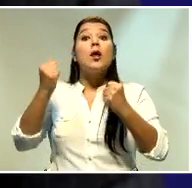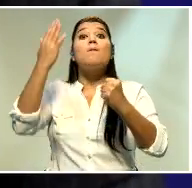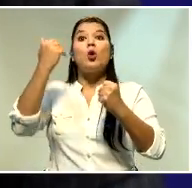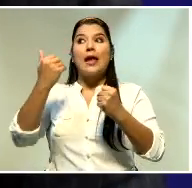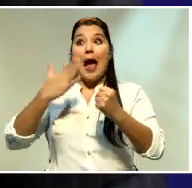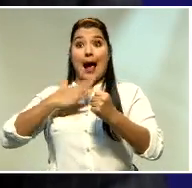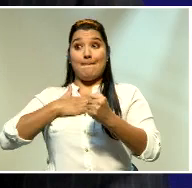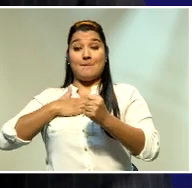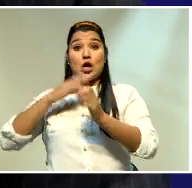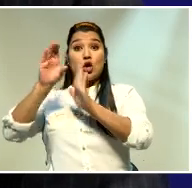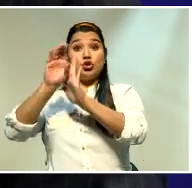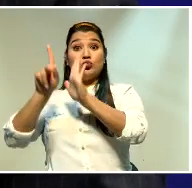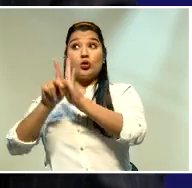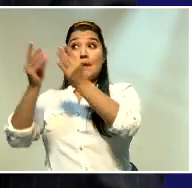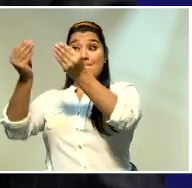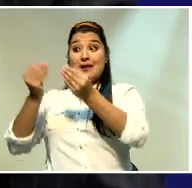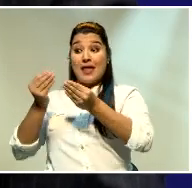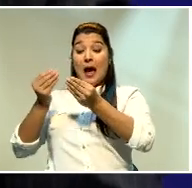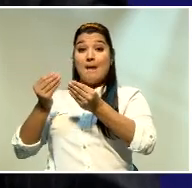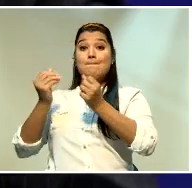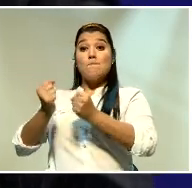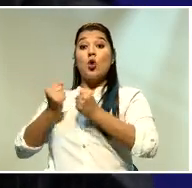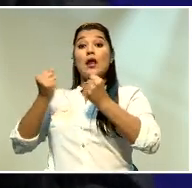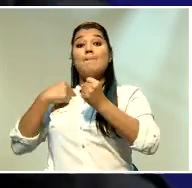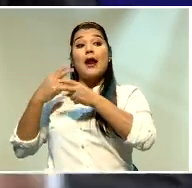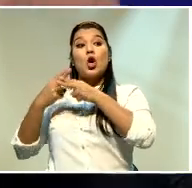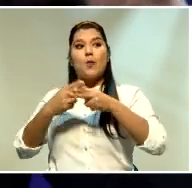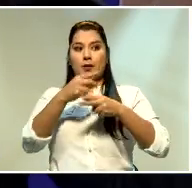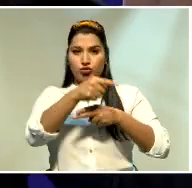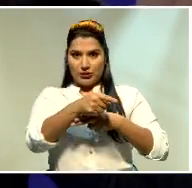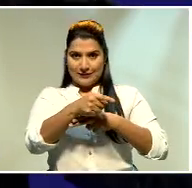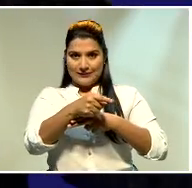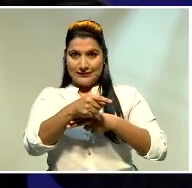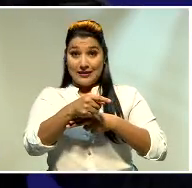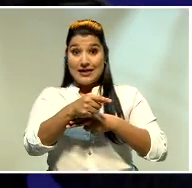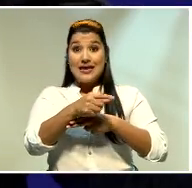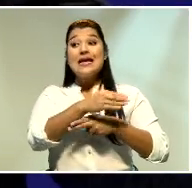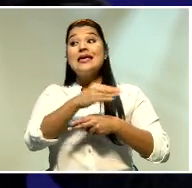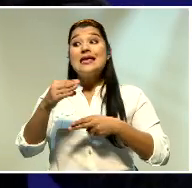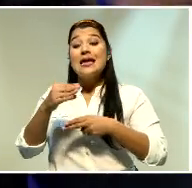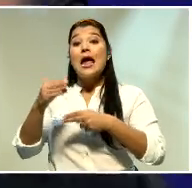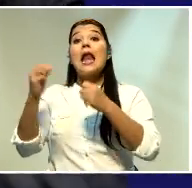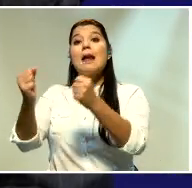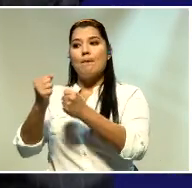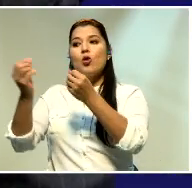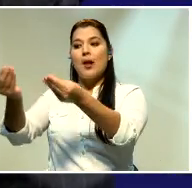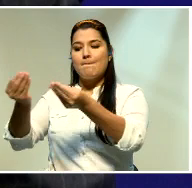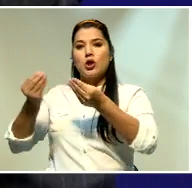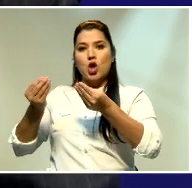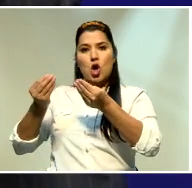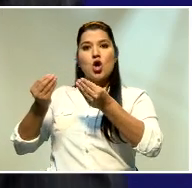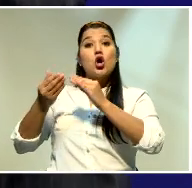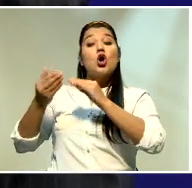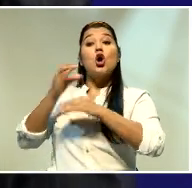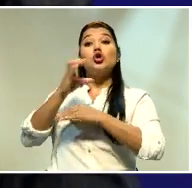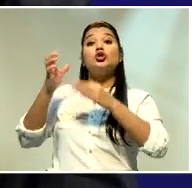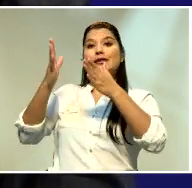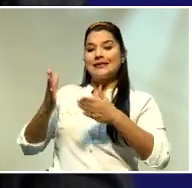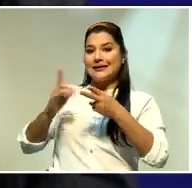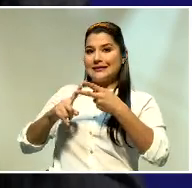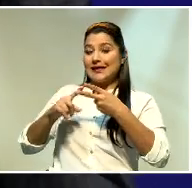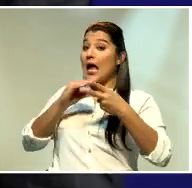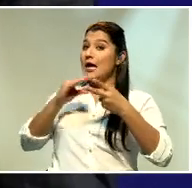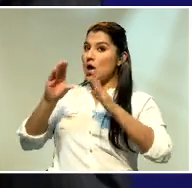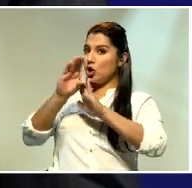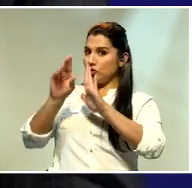ustedes para que hagan y a su vez a mí ese poder me lo dio los costarricenses y la Constitución. Costa